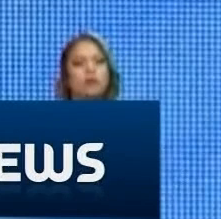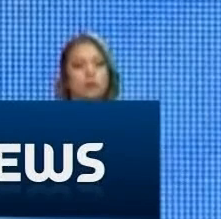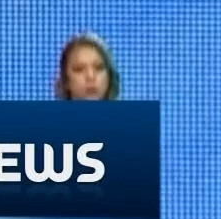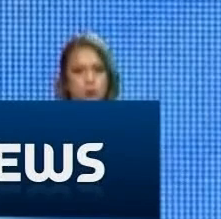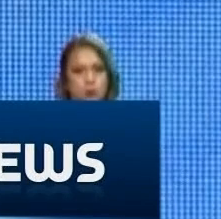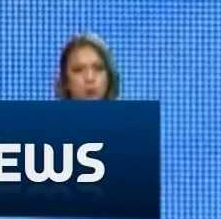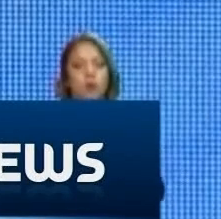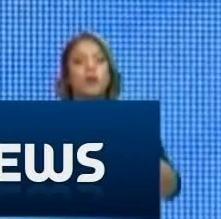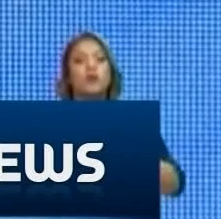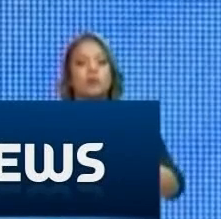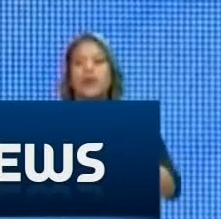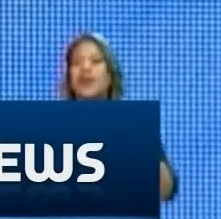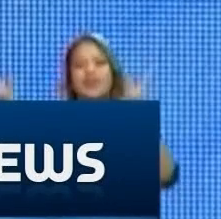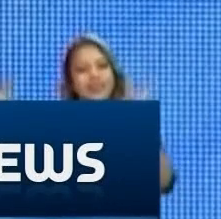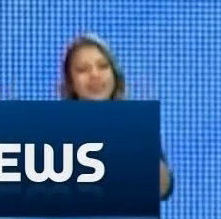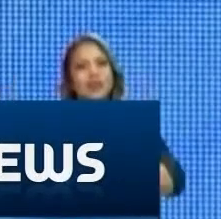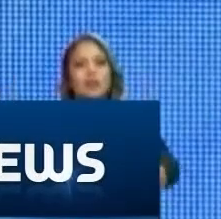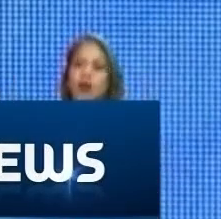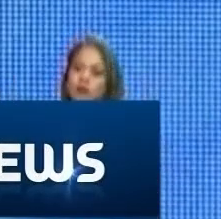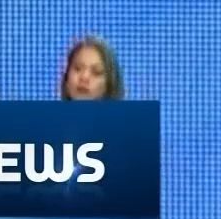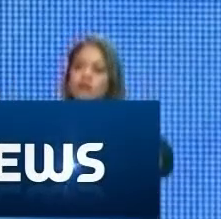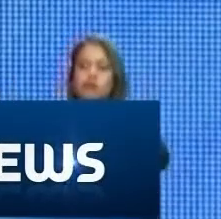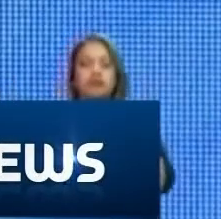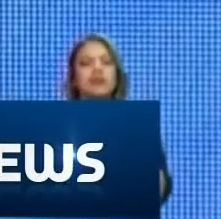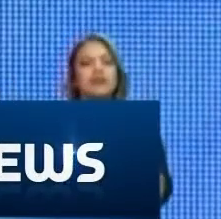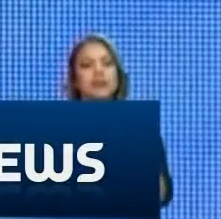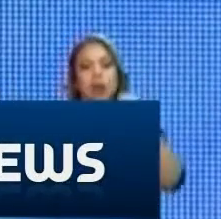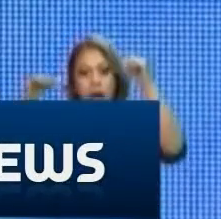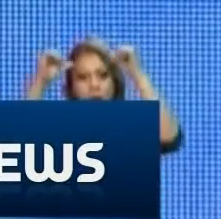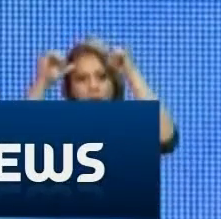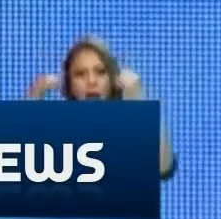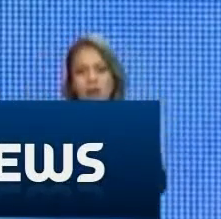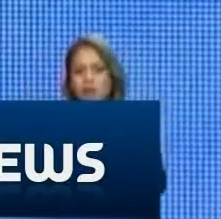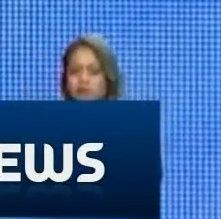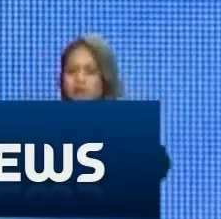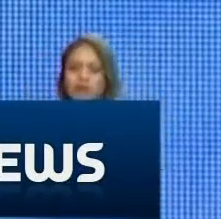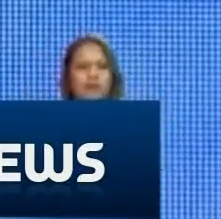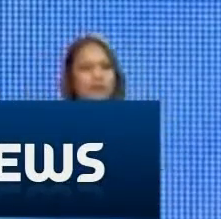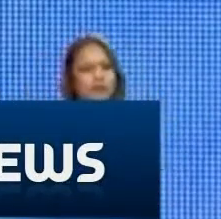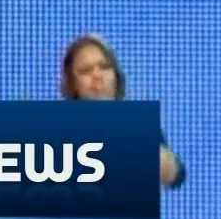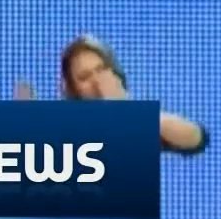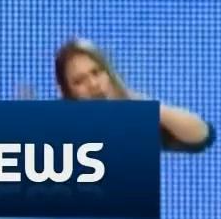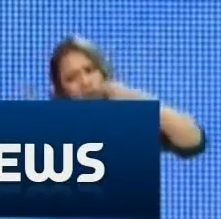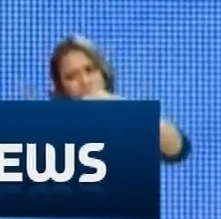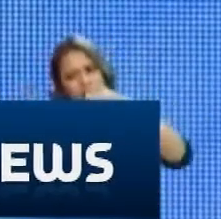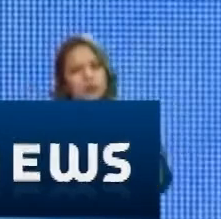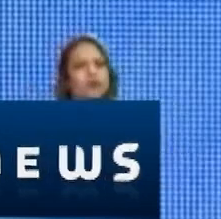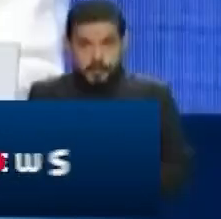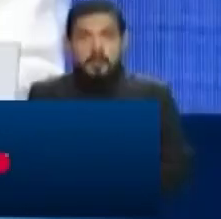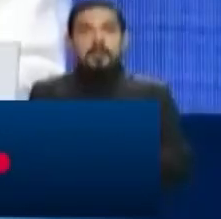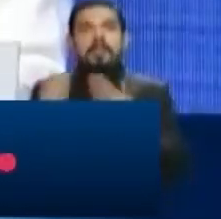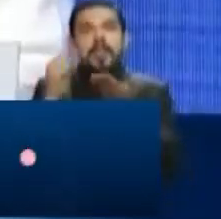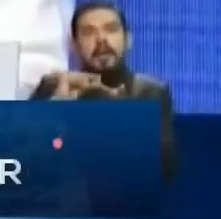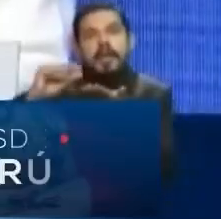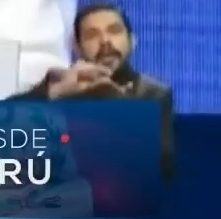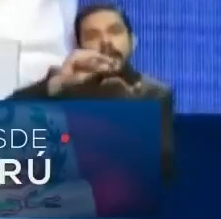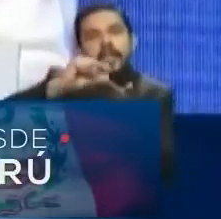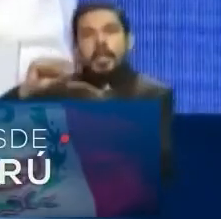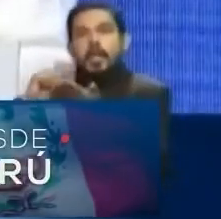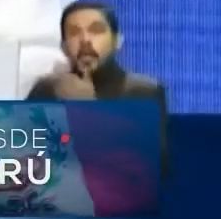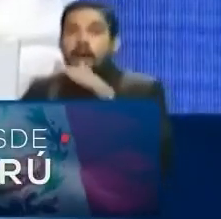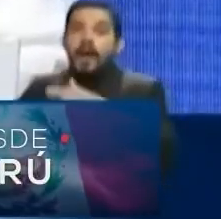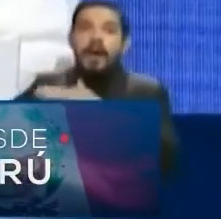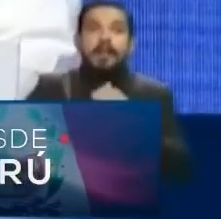productivo, a la ganadería. Vamos a ser un país competitivo porque mi gobierno va a atender al sector rural. Créditos